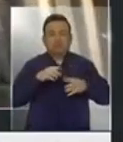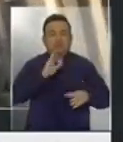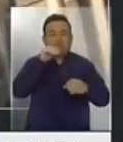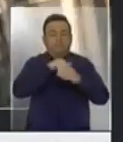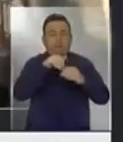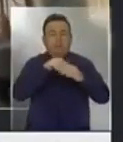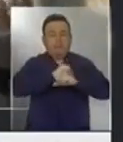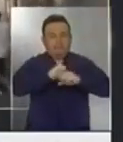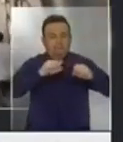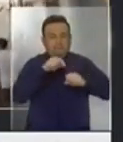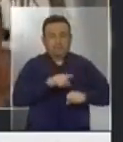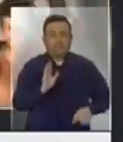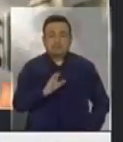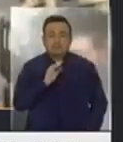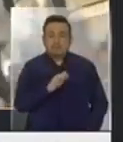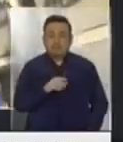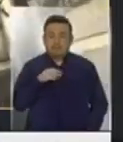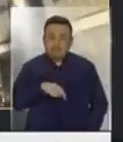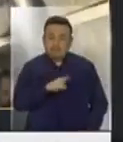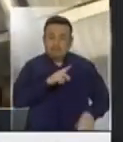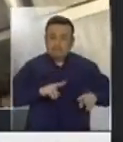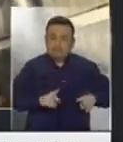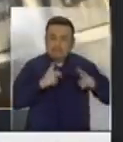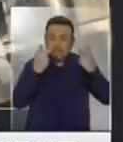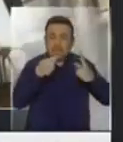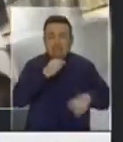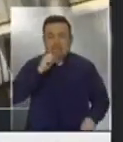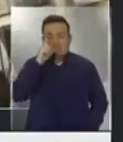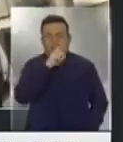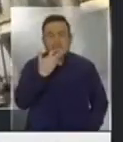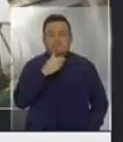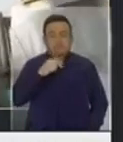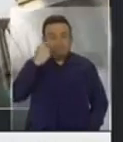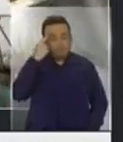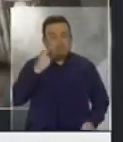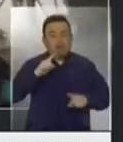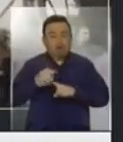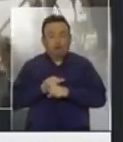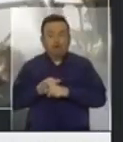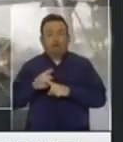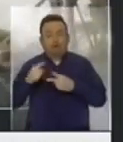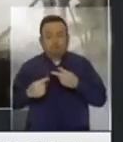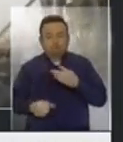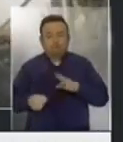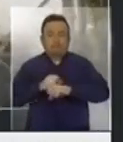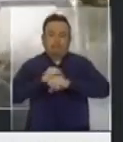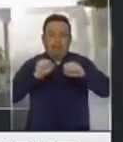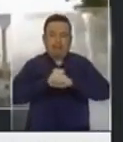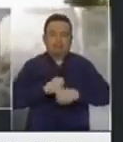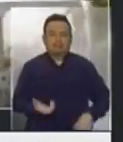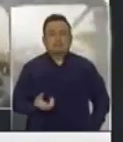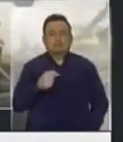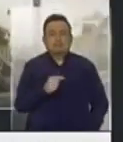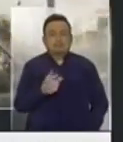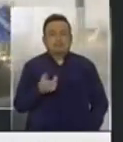de explosivos, el ir en rescate de los heridos hace muy difícil la tarea, porque se cree que pueden producirse otras detonaciones. Claro. Pues bien, aquí